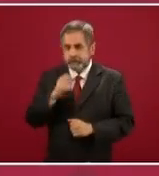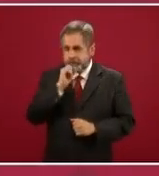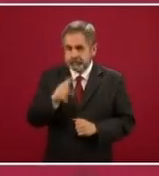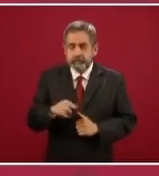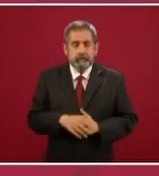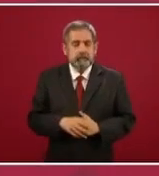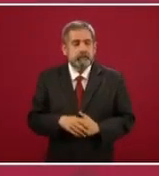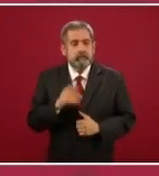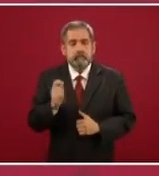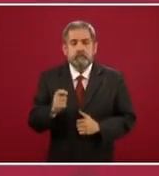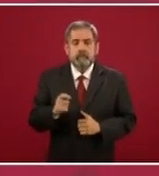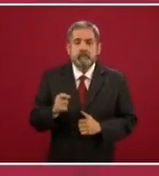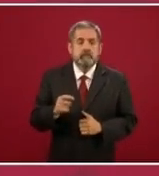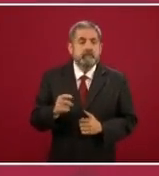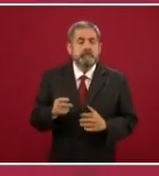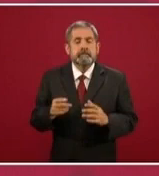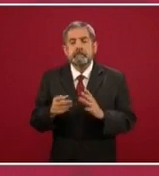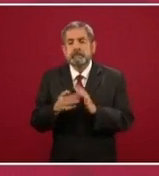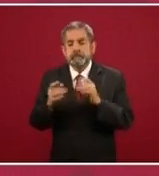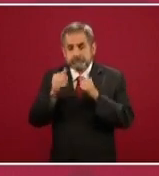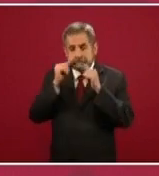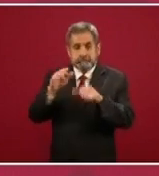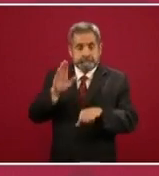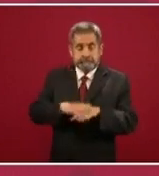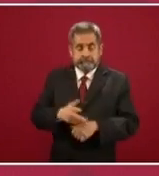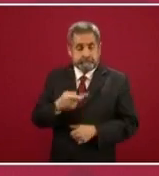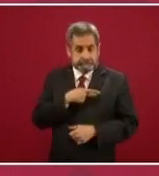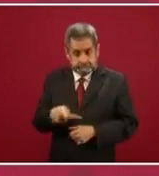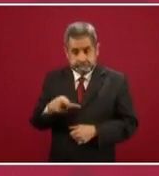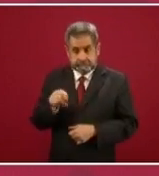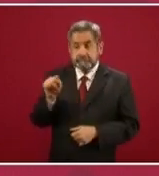la atención preferente a los pobres